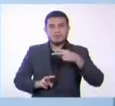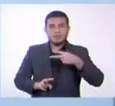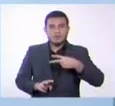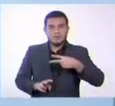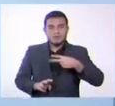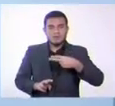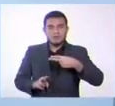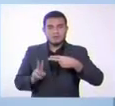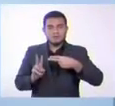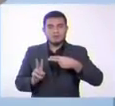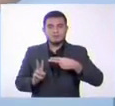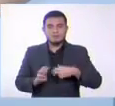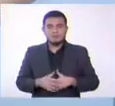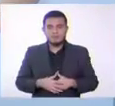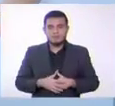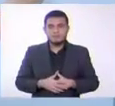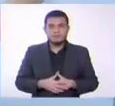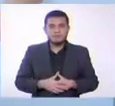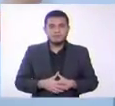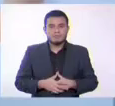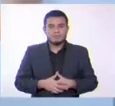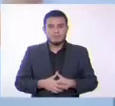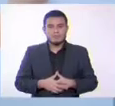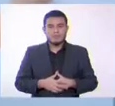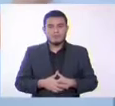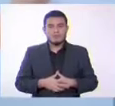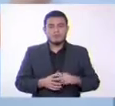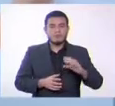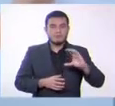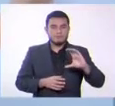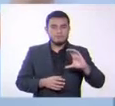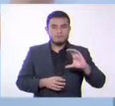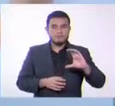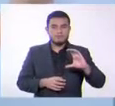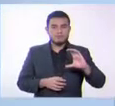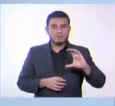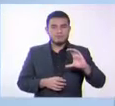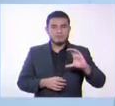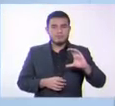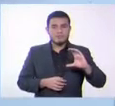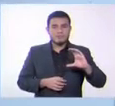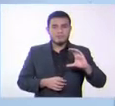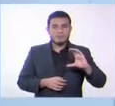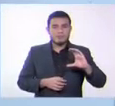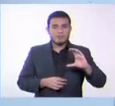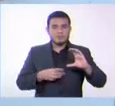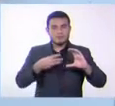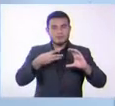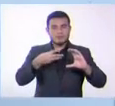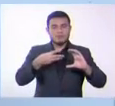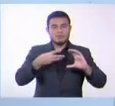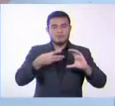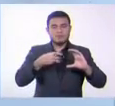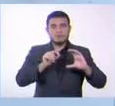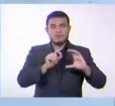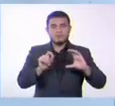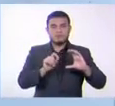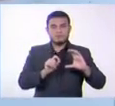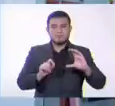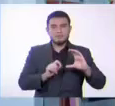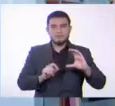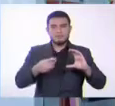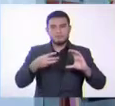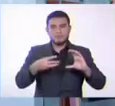acetileno. En este caso, el carbono se encuentra formando un enlace triple